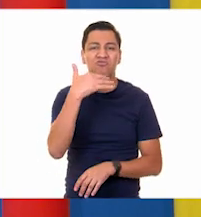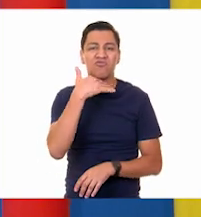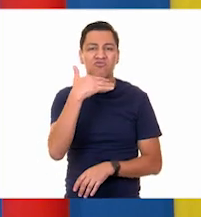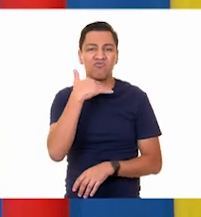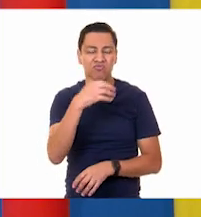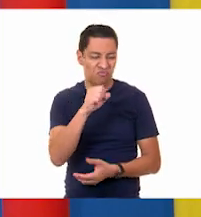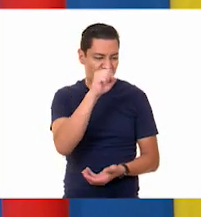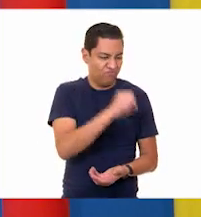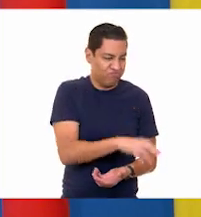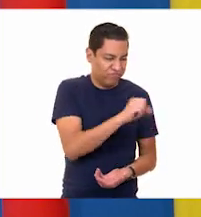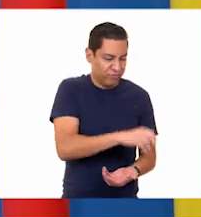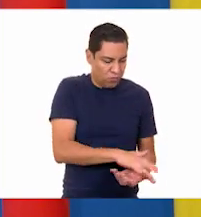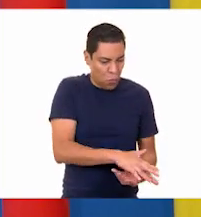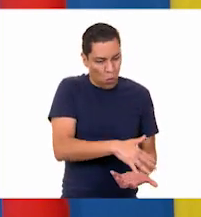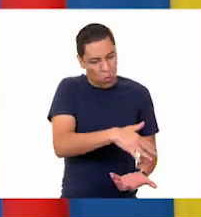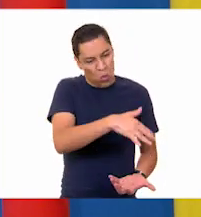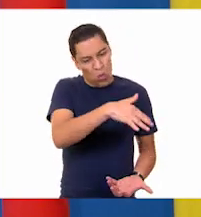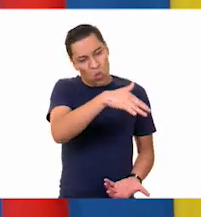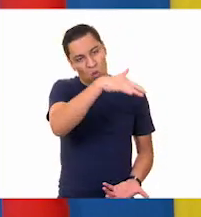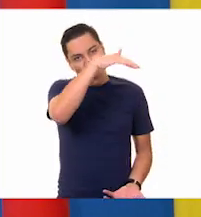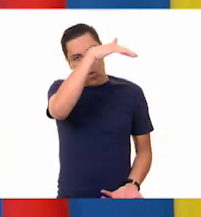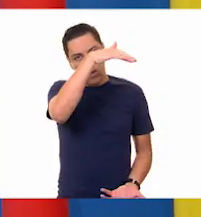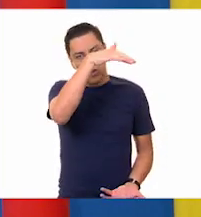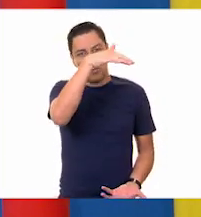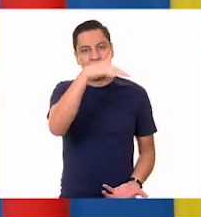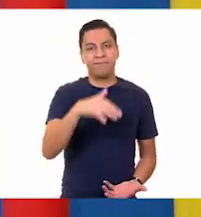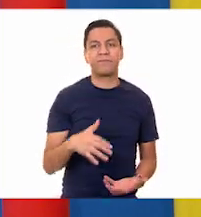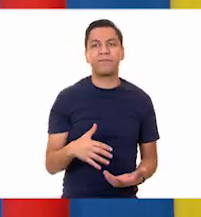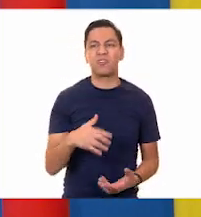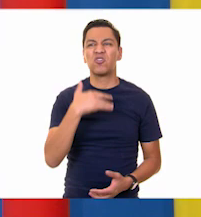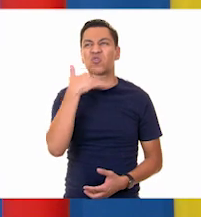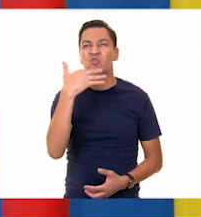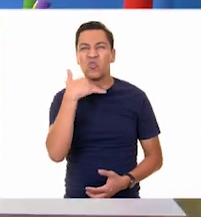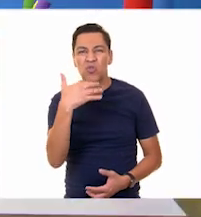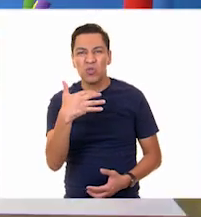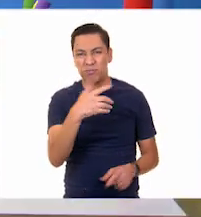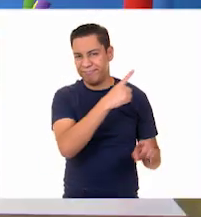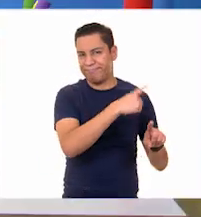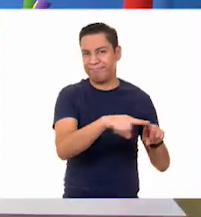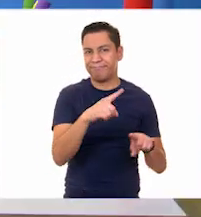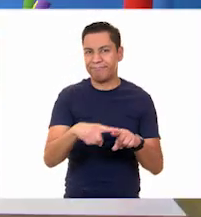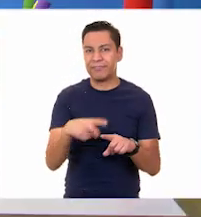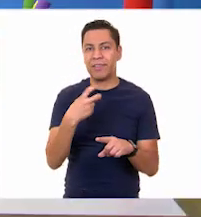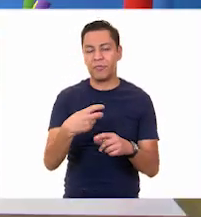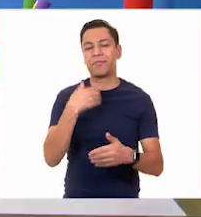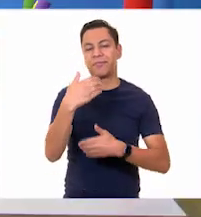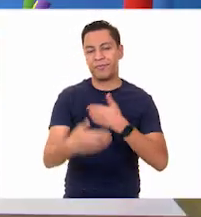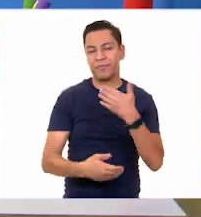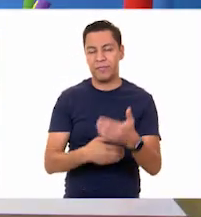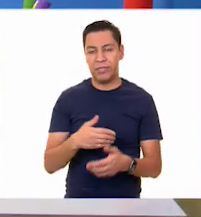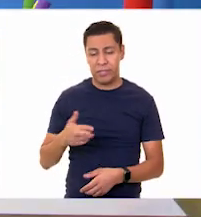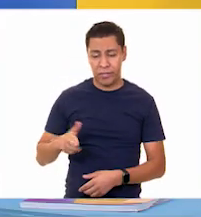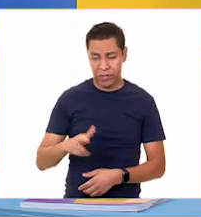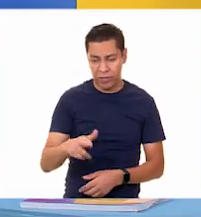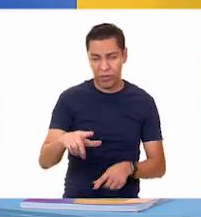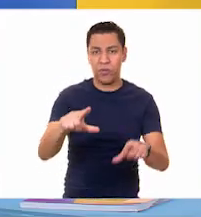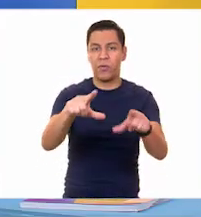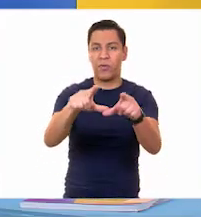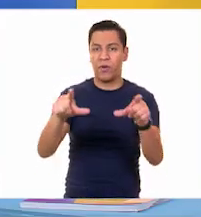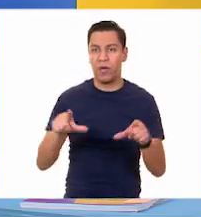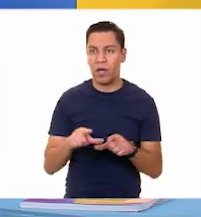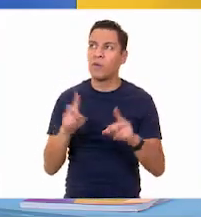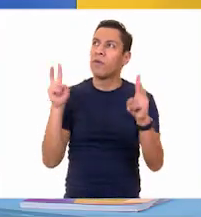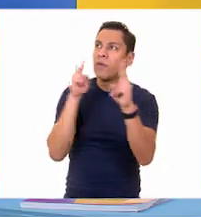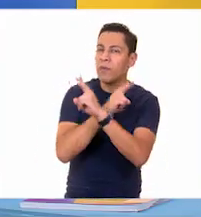líquidos, basura, contaminantes, y todo esto afecta a los ecosistemas. Sí, tienes toda la razón. Dentro de